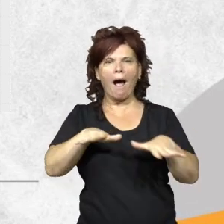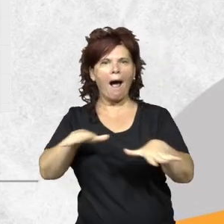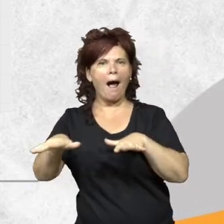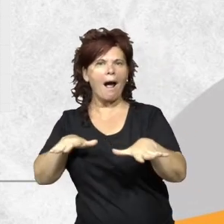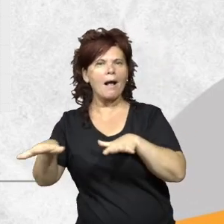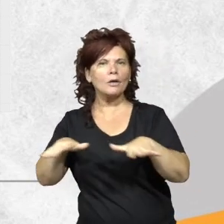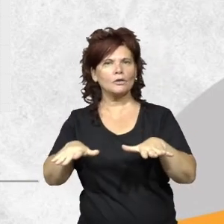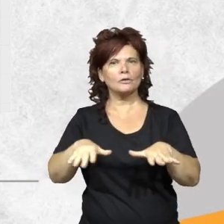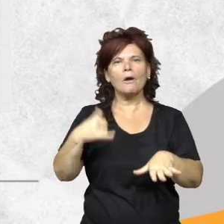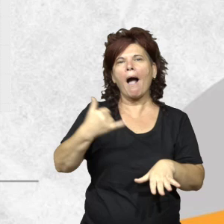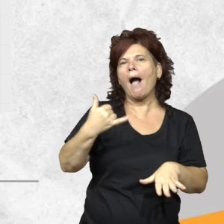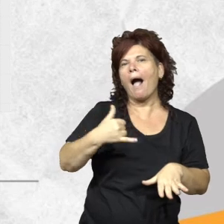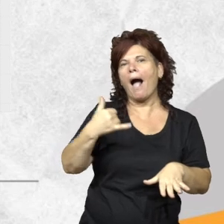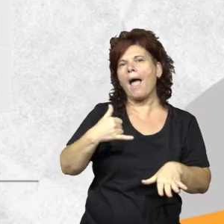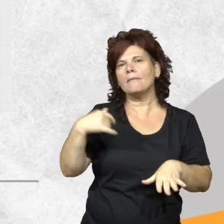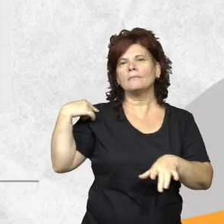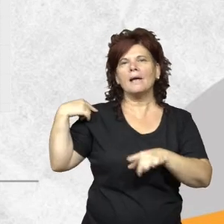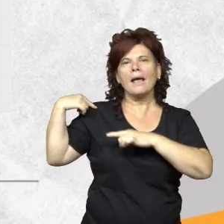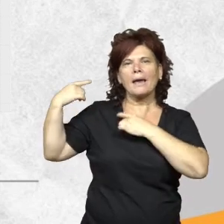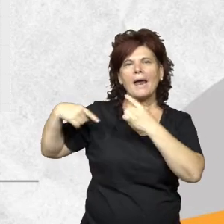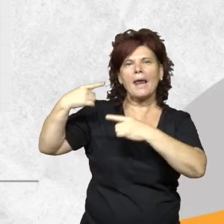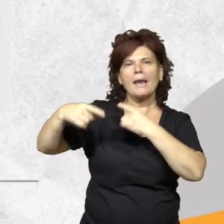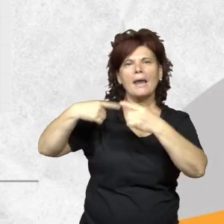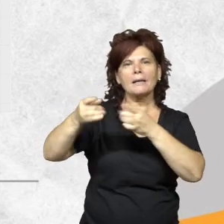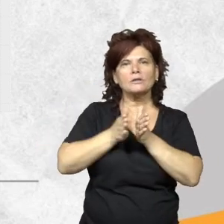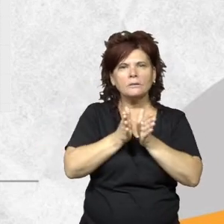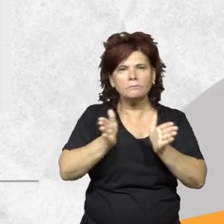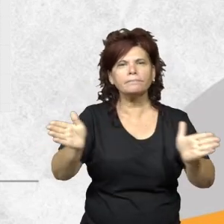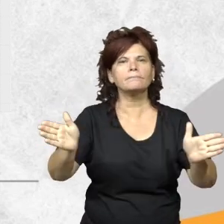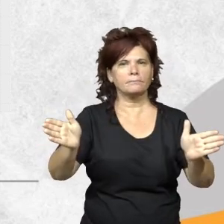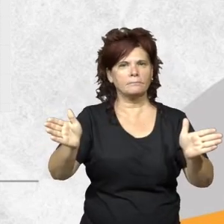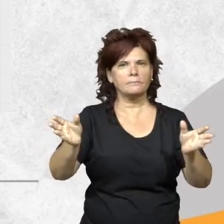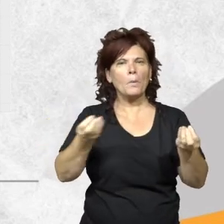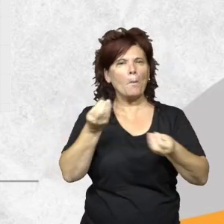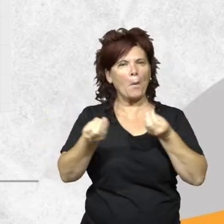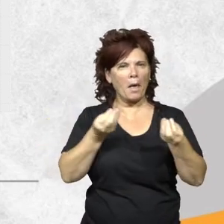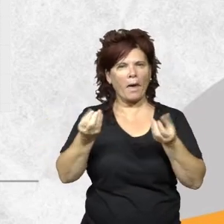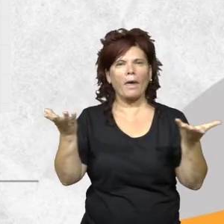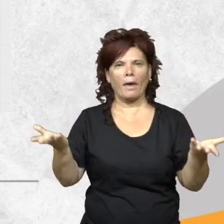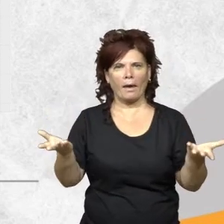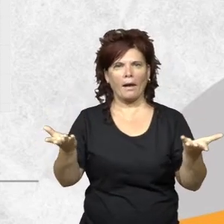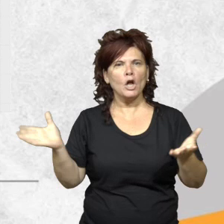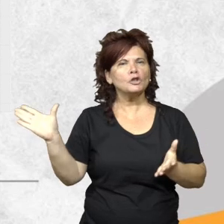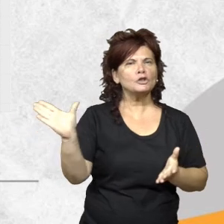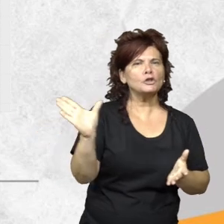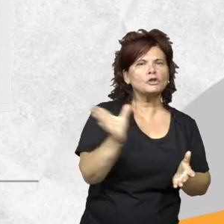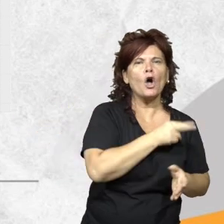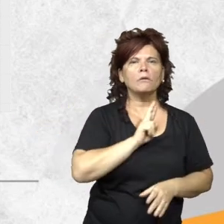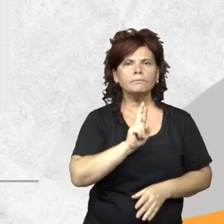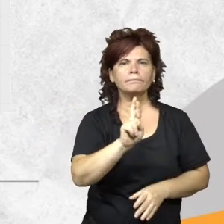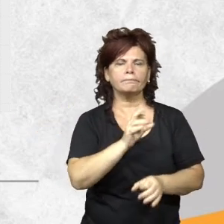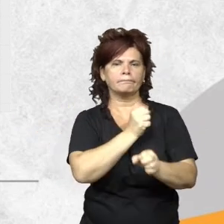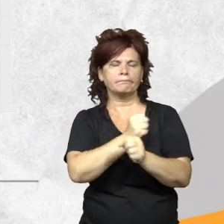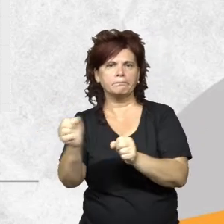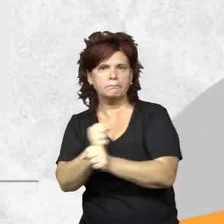una dimensión intergeneracional e interespecies. ¿Y por qué eso? Bueno, porque toda licencia, toda autorización,